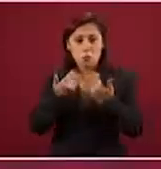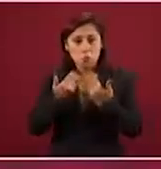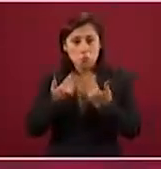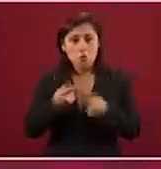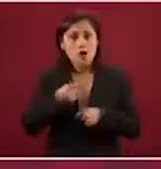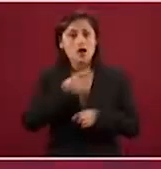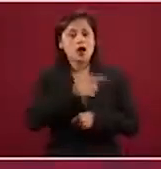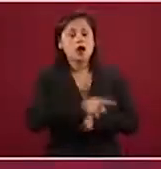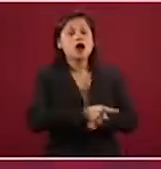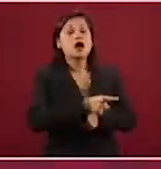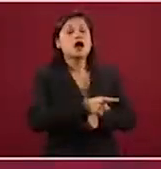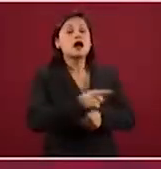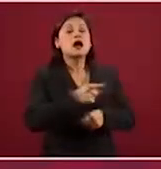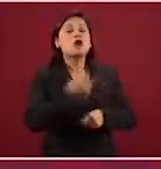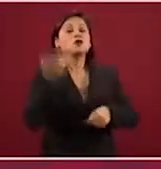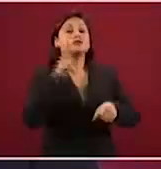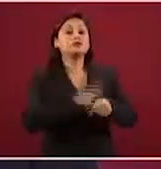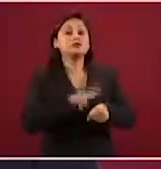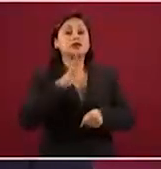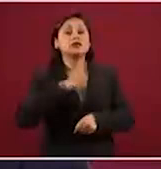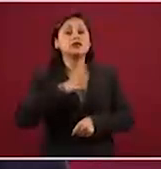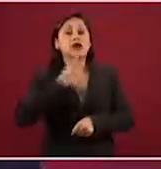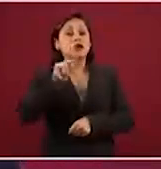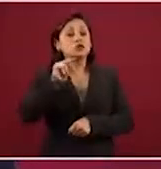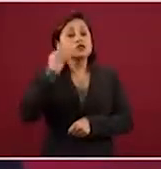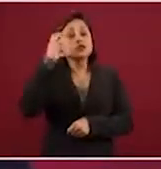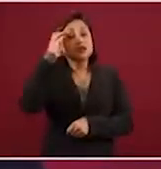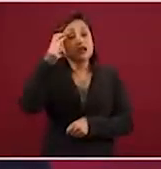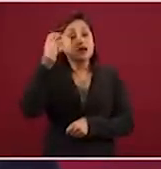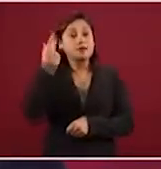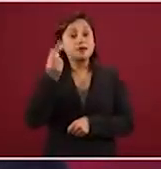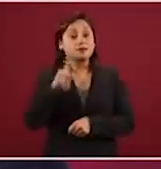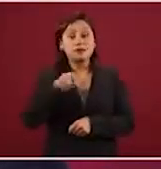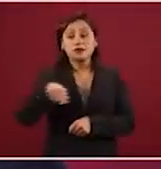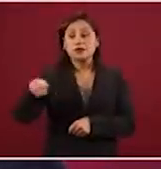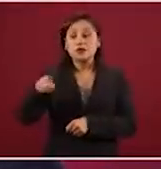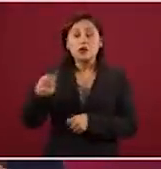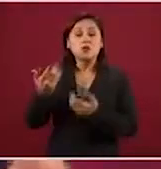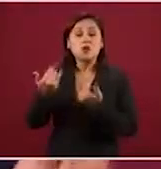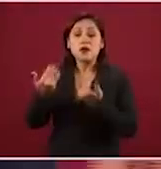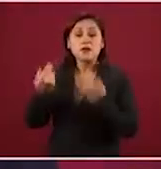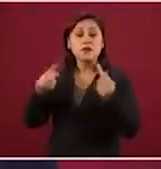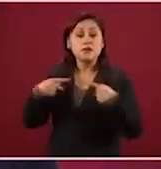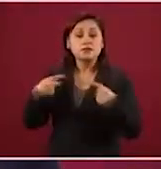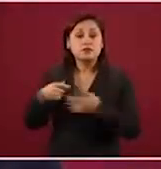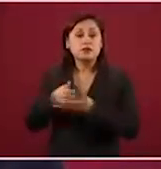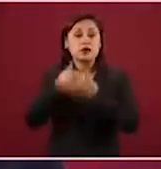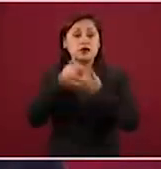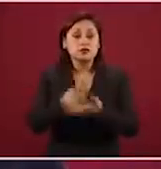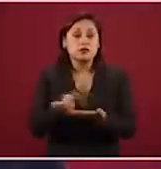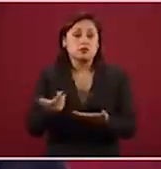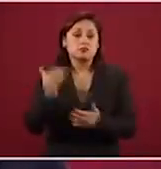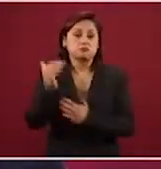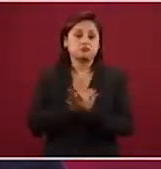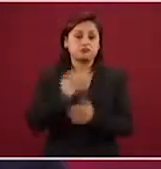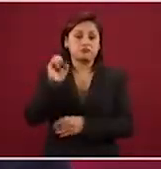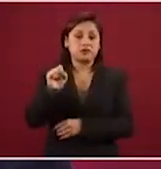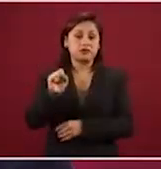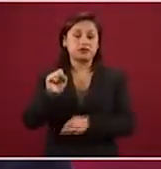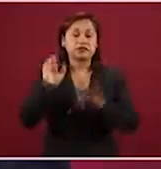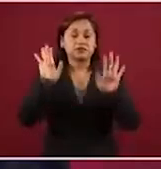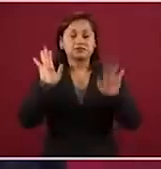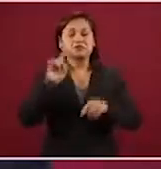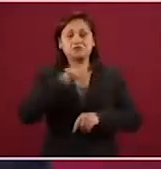que era de 80 camas pero en los hechos era de 160 entonces es lo que estamos haciendo nosotros creemos que tenemos que mejorar siempre